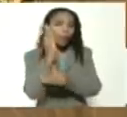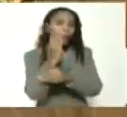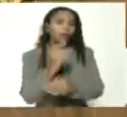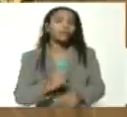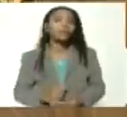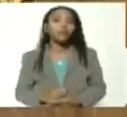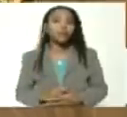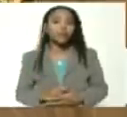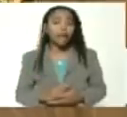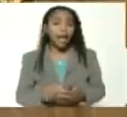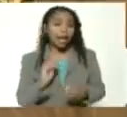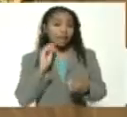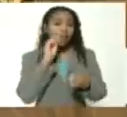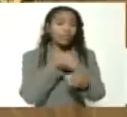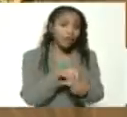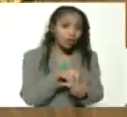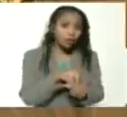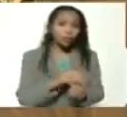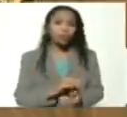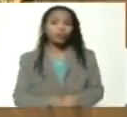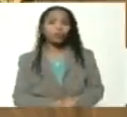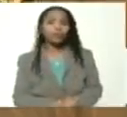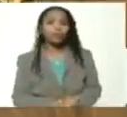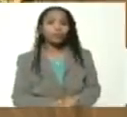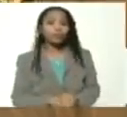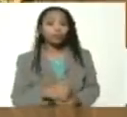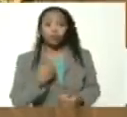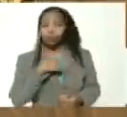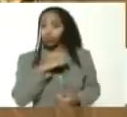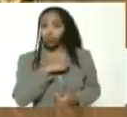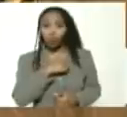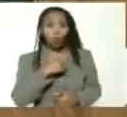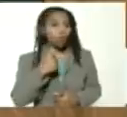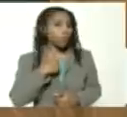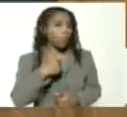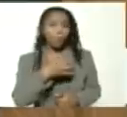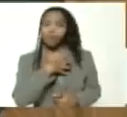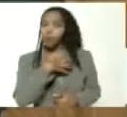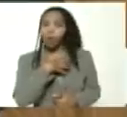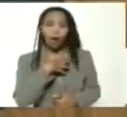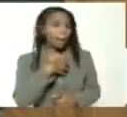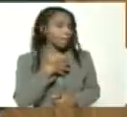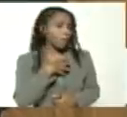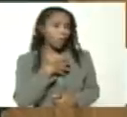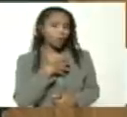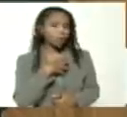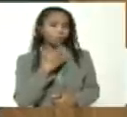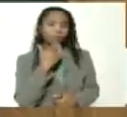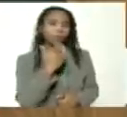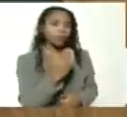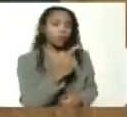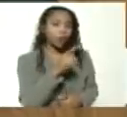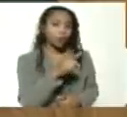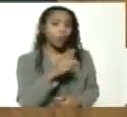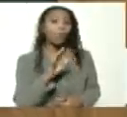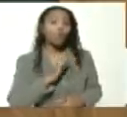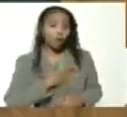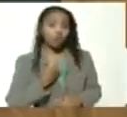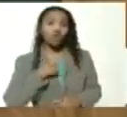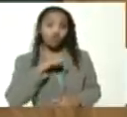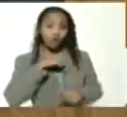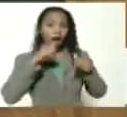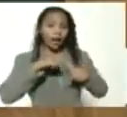e invadirnos. Eso no lo podemos nosotros permitir porque tenemos cómo